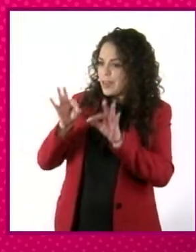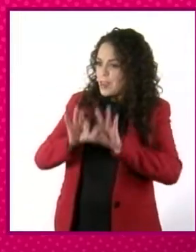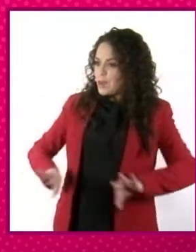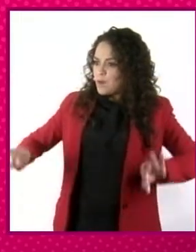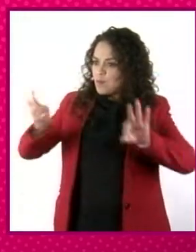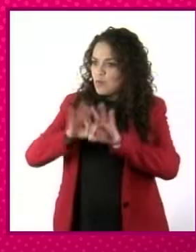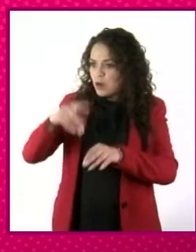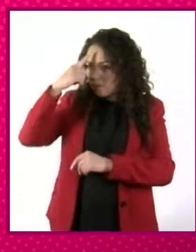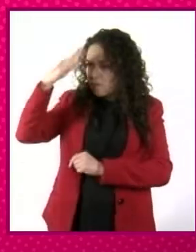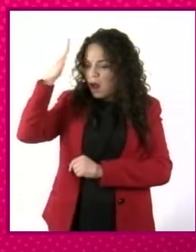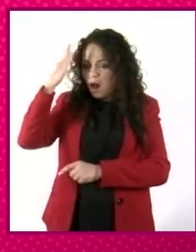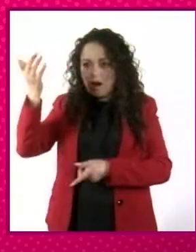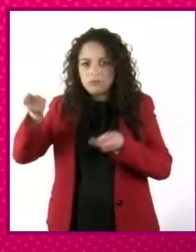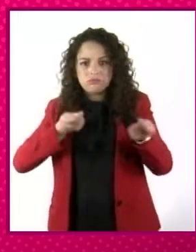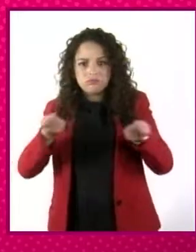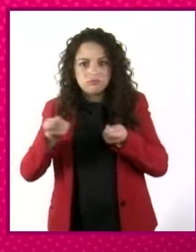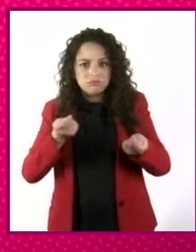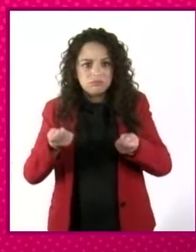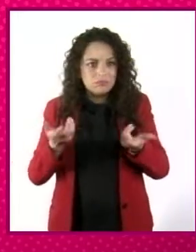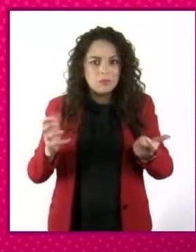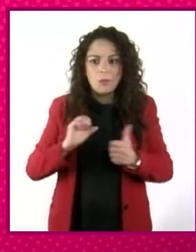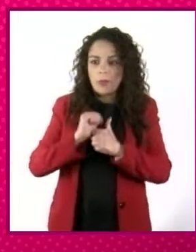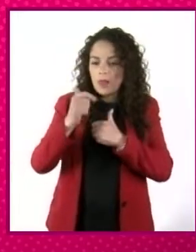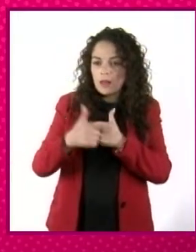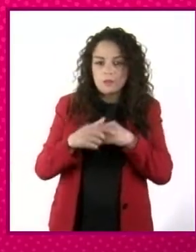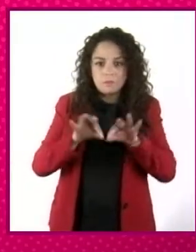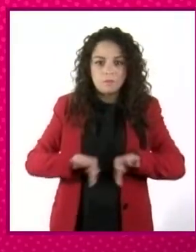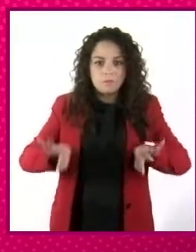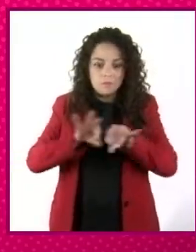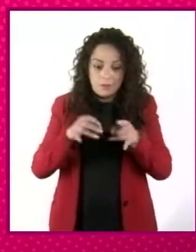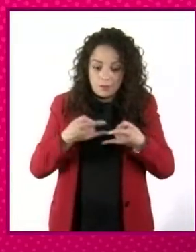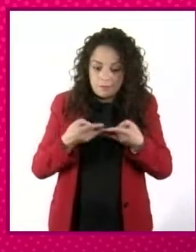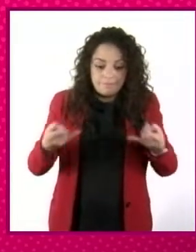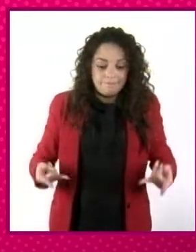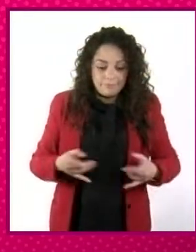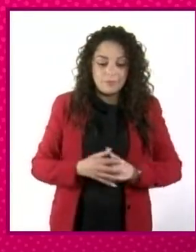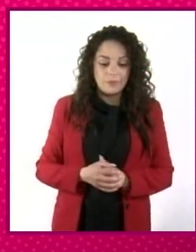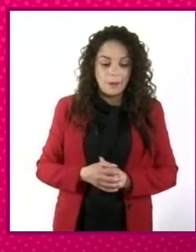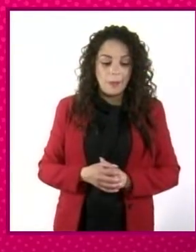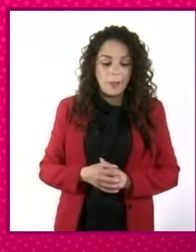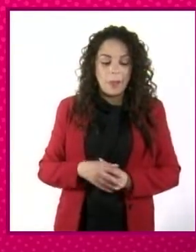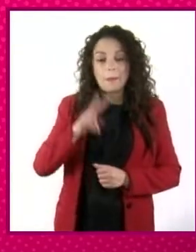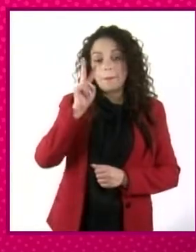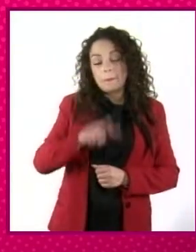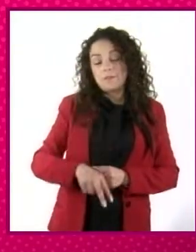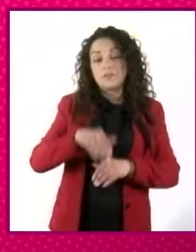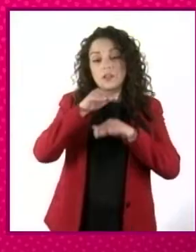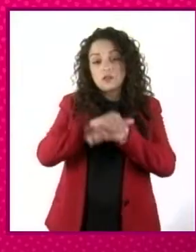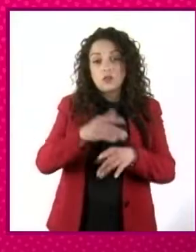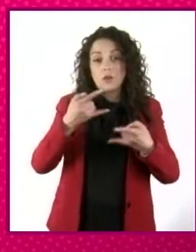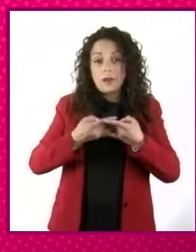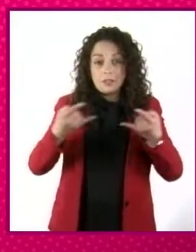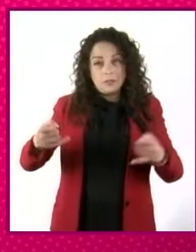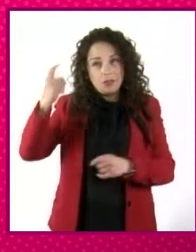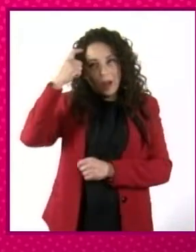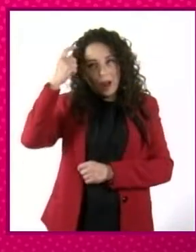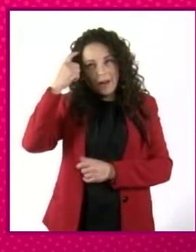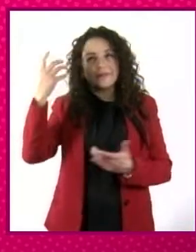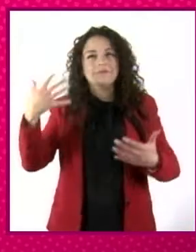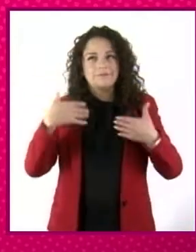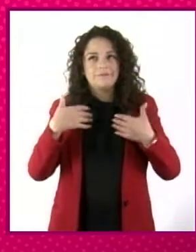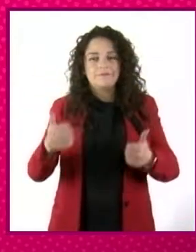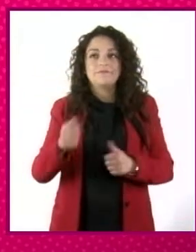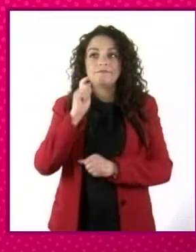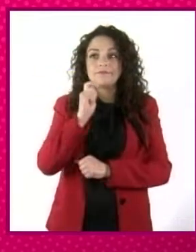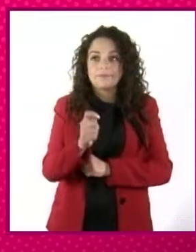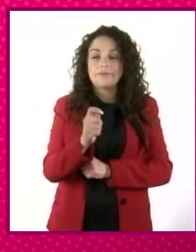para liderar algún acontecimiento en su comunidad. Podemos despertar la conciencia histórica con un primer acercamiento hacia los héroes